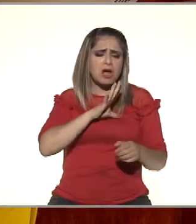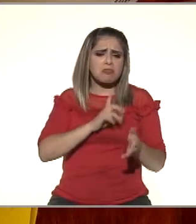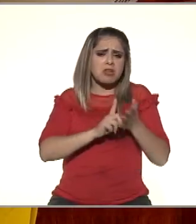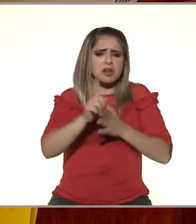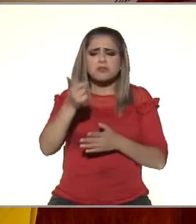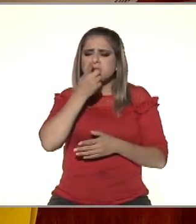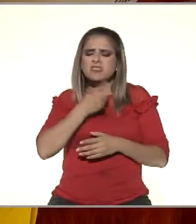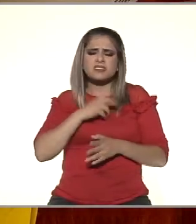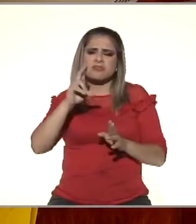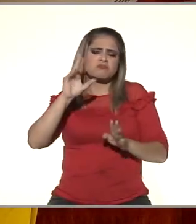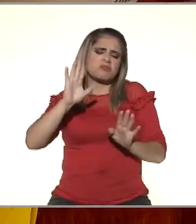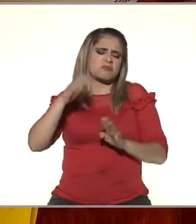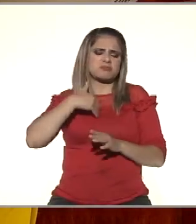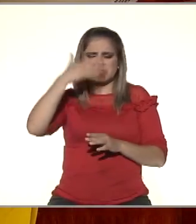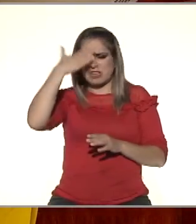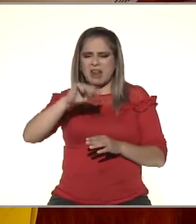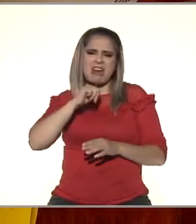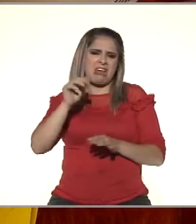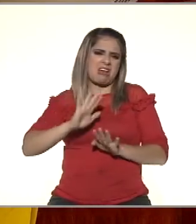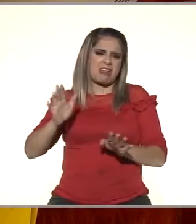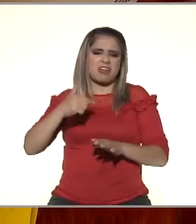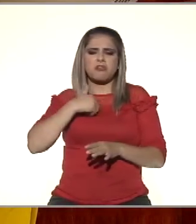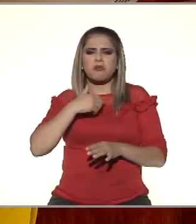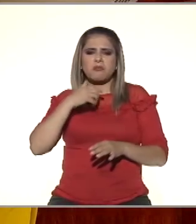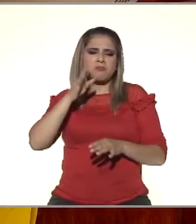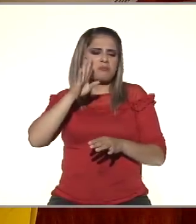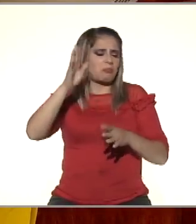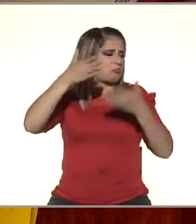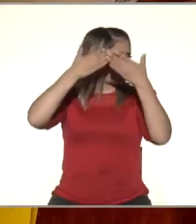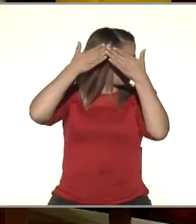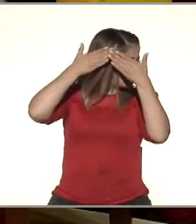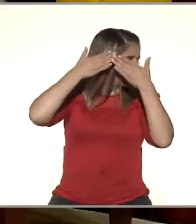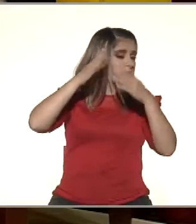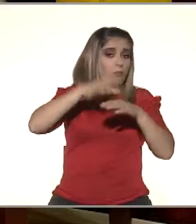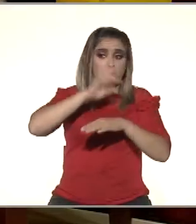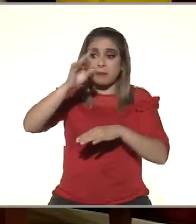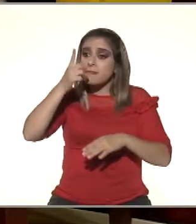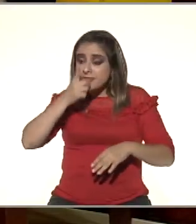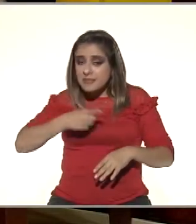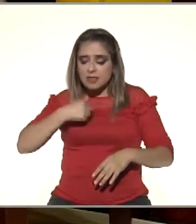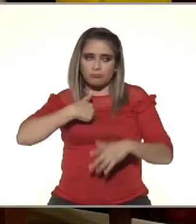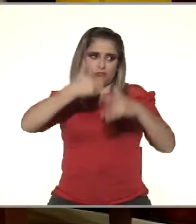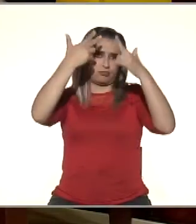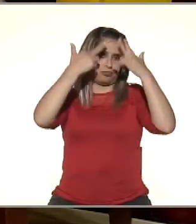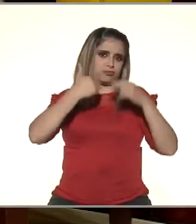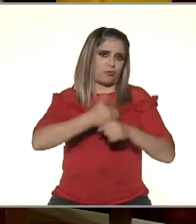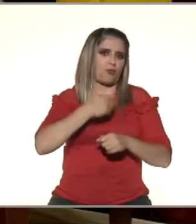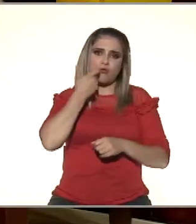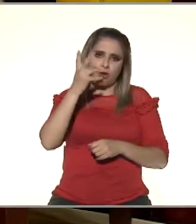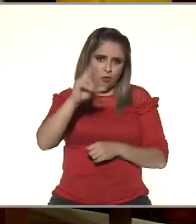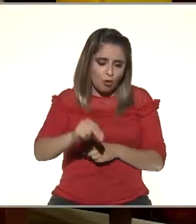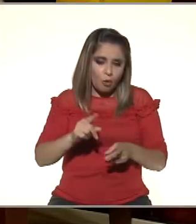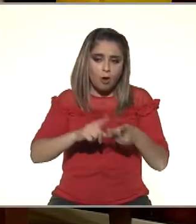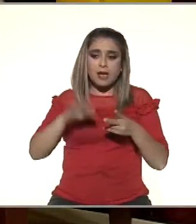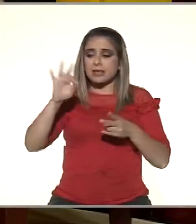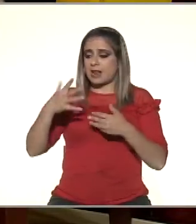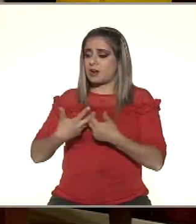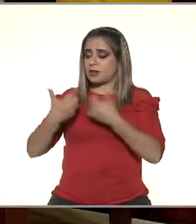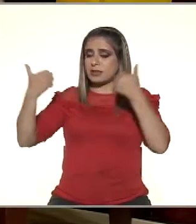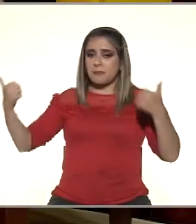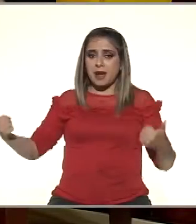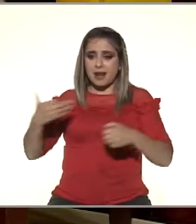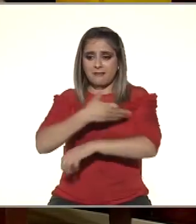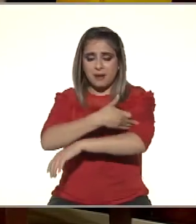pero ¿por qué no quiero saber? Porque me quiero hacer mensa, porque yo no voy a poder con esta carga, porque va a romper la familia y yo tengo una imagen de la familia